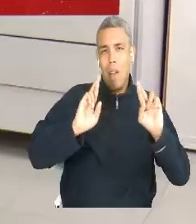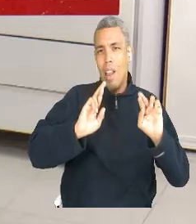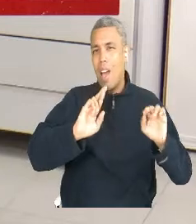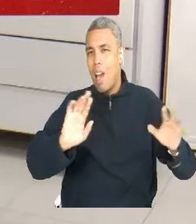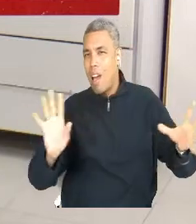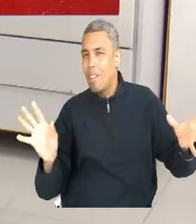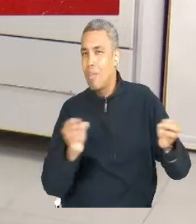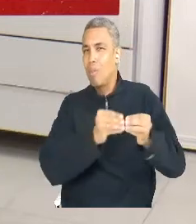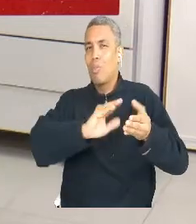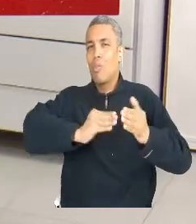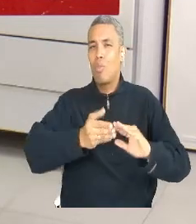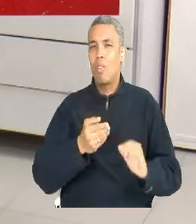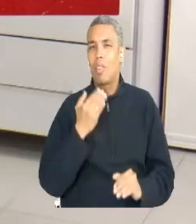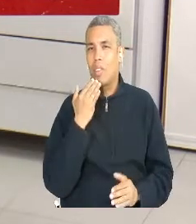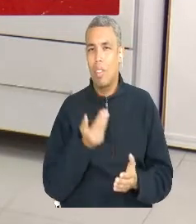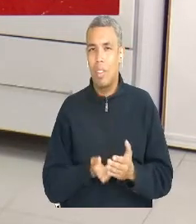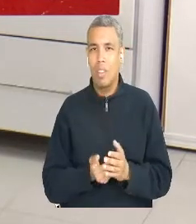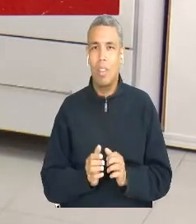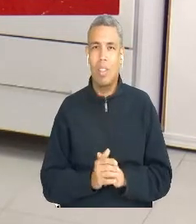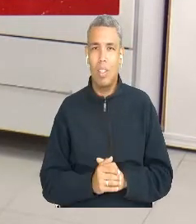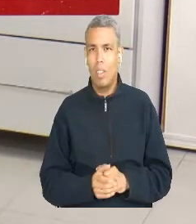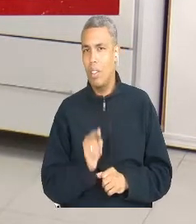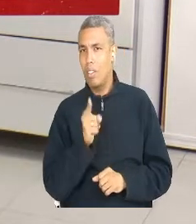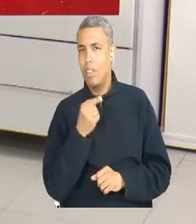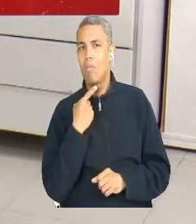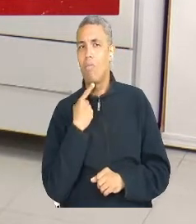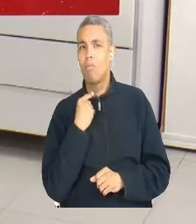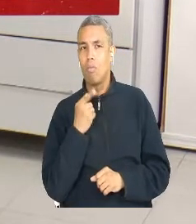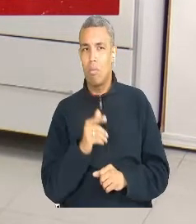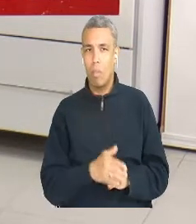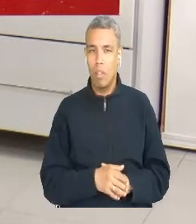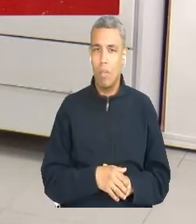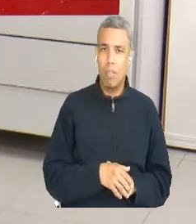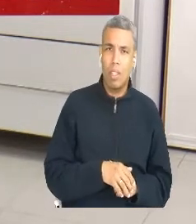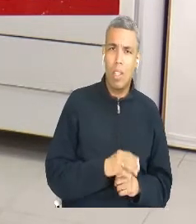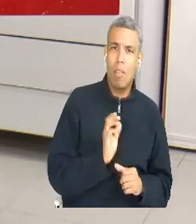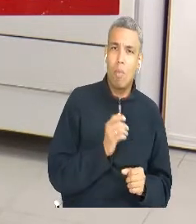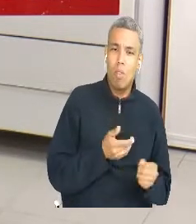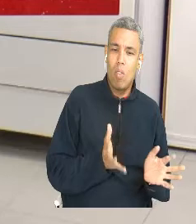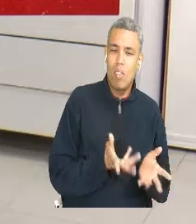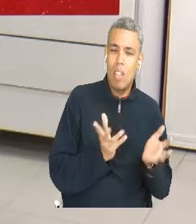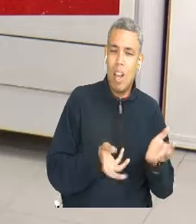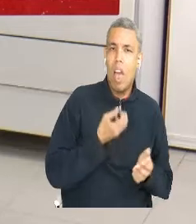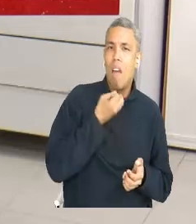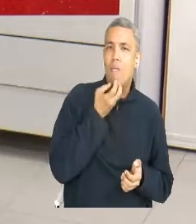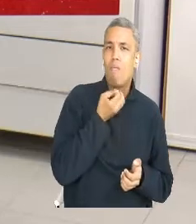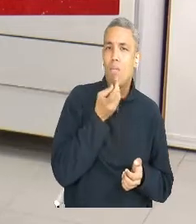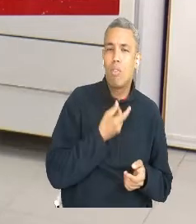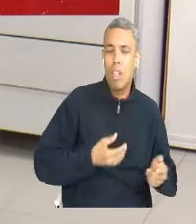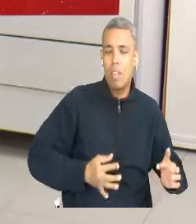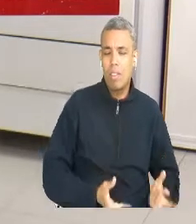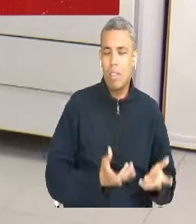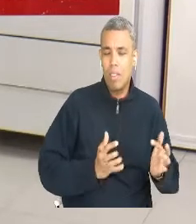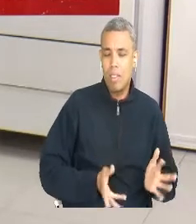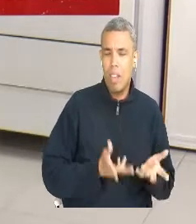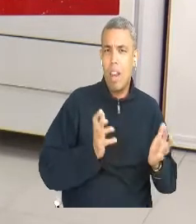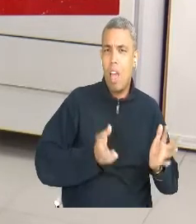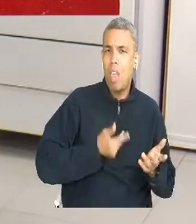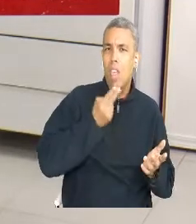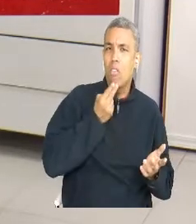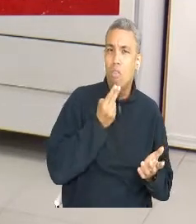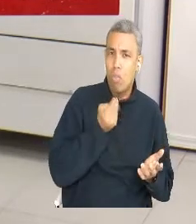parece deliciosa esa ensalada que están preparando. Sí, sí, Norita, hay que hacerle a la cocina. Yo me he enamorado muchísimo de la, mucho más de la, o bueno, de mi